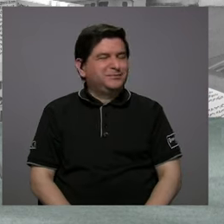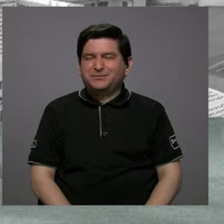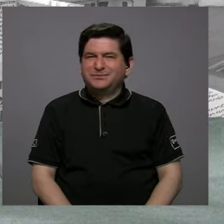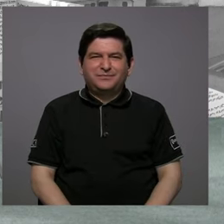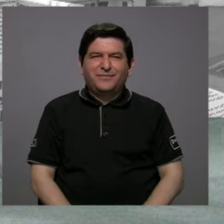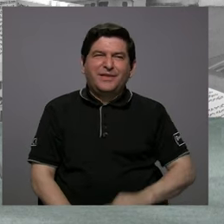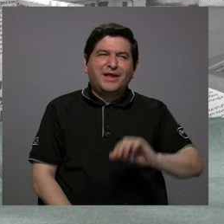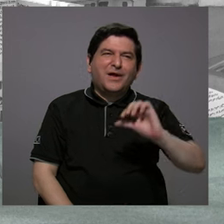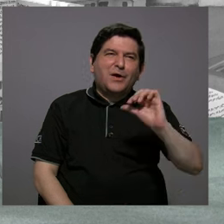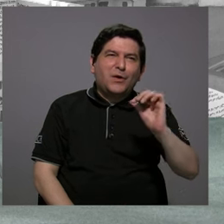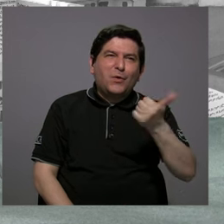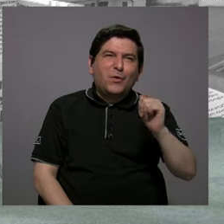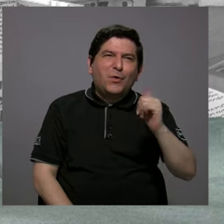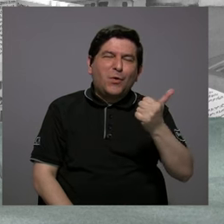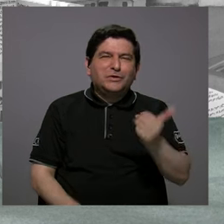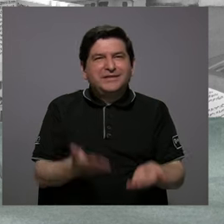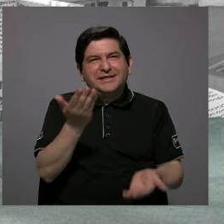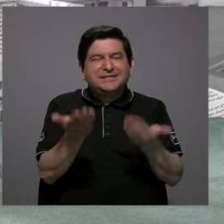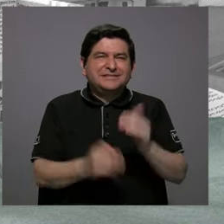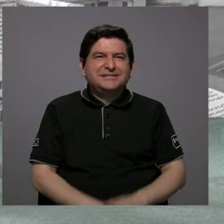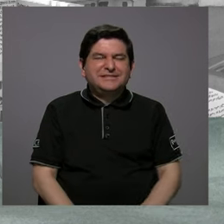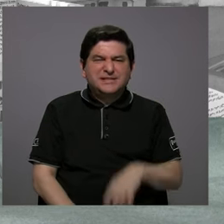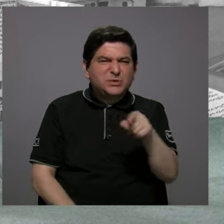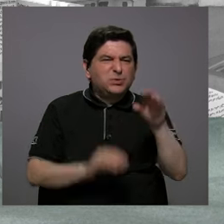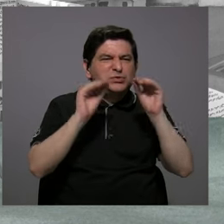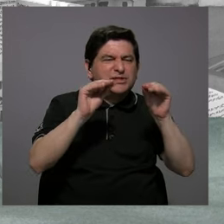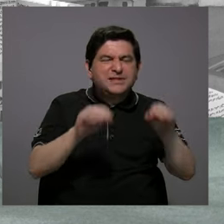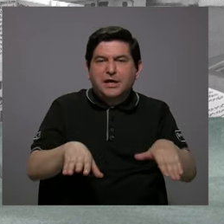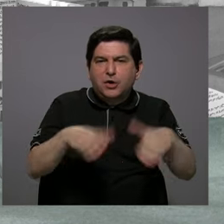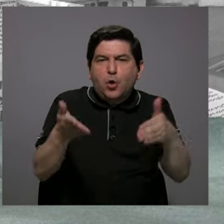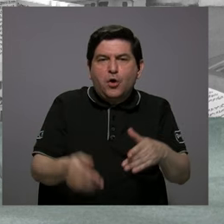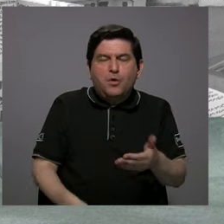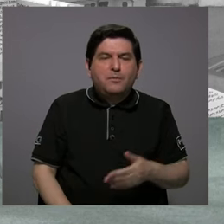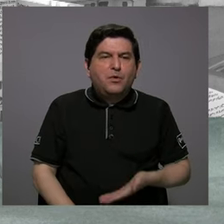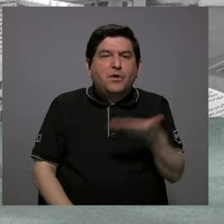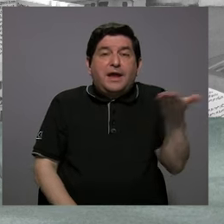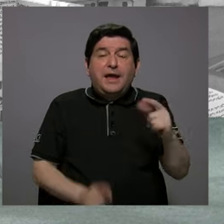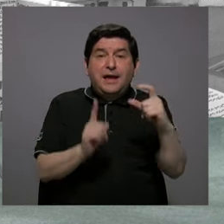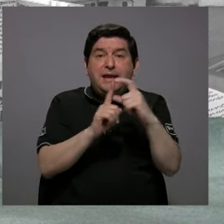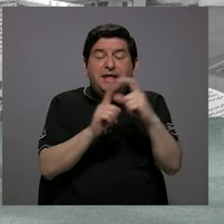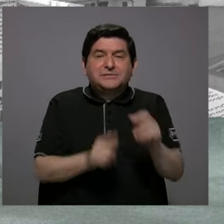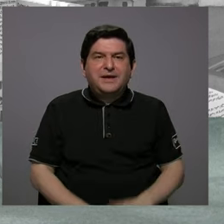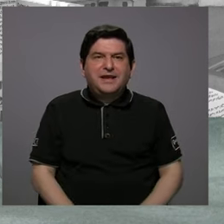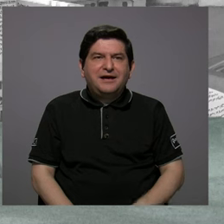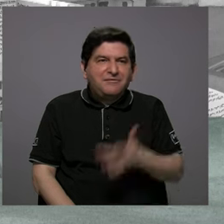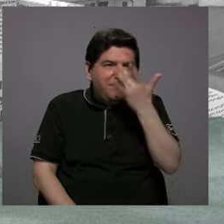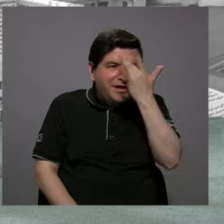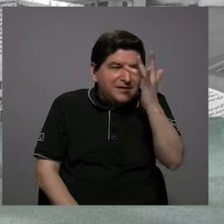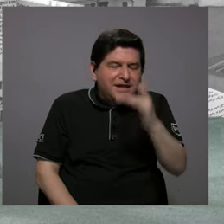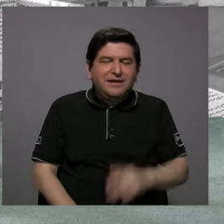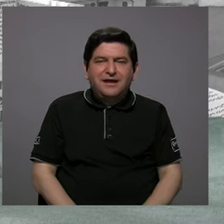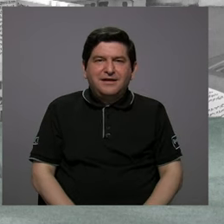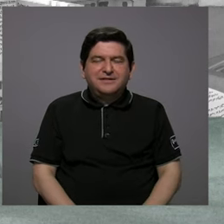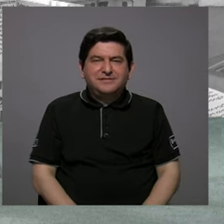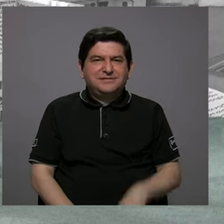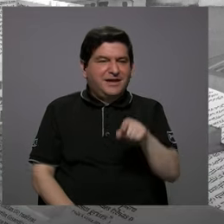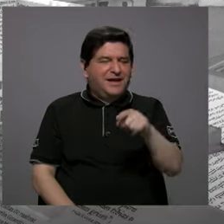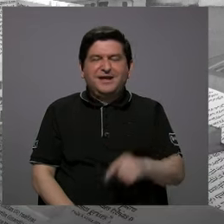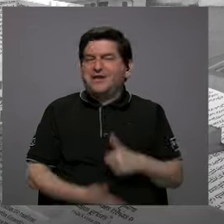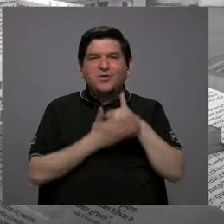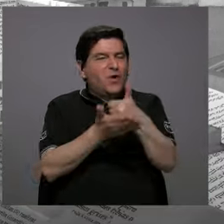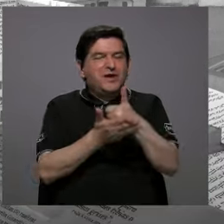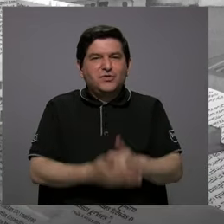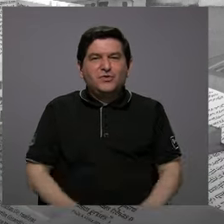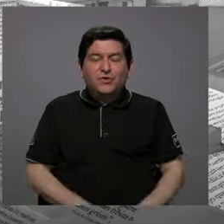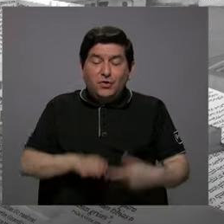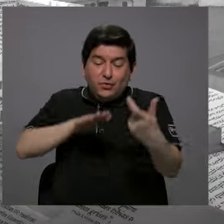de otras eh que qué enseñas cómo lo enseñadas las palabras de vigilancia e inteligencia en la traducción no salimos favorecido el